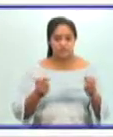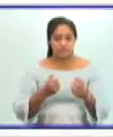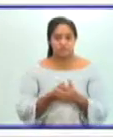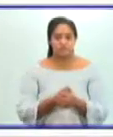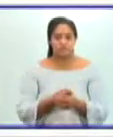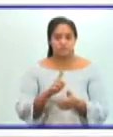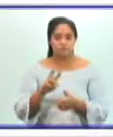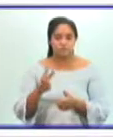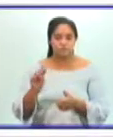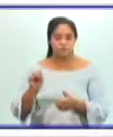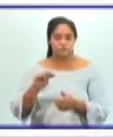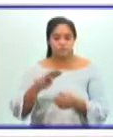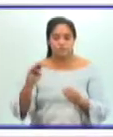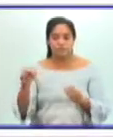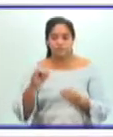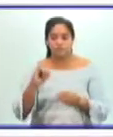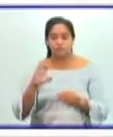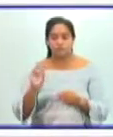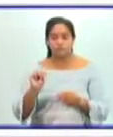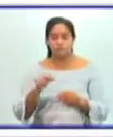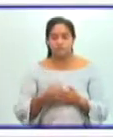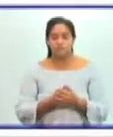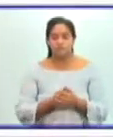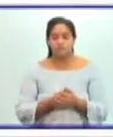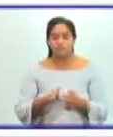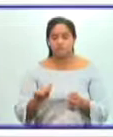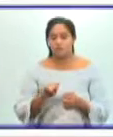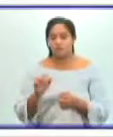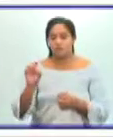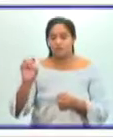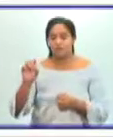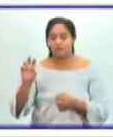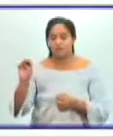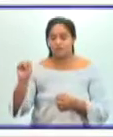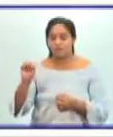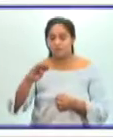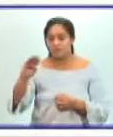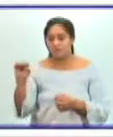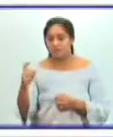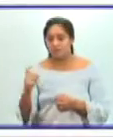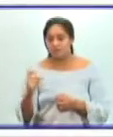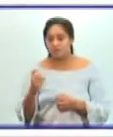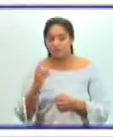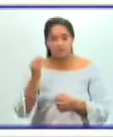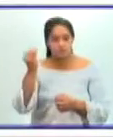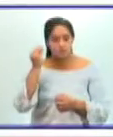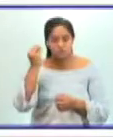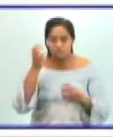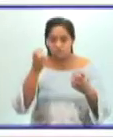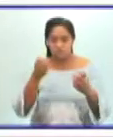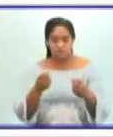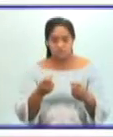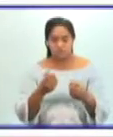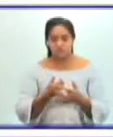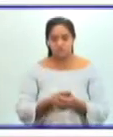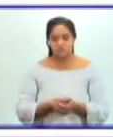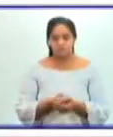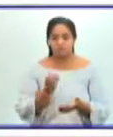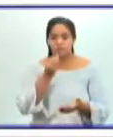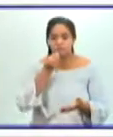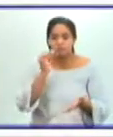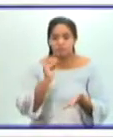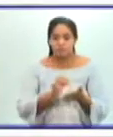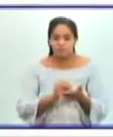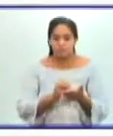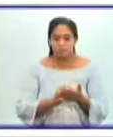a 6 metros, como 15 metros es a X, que es el valor desconocido. Y esto lo pudimos aplicar teniendo